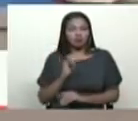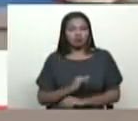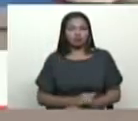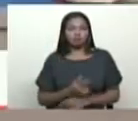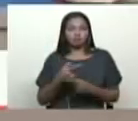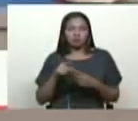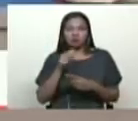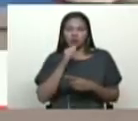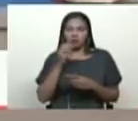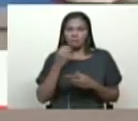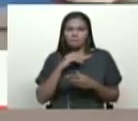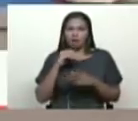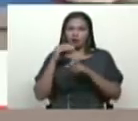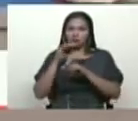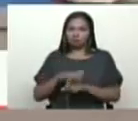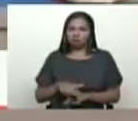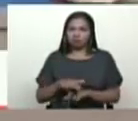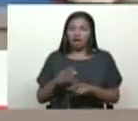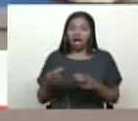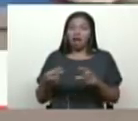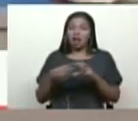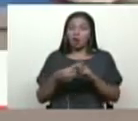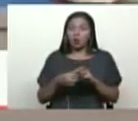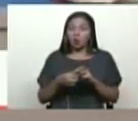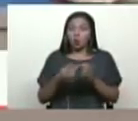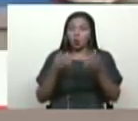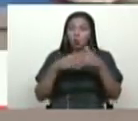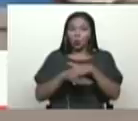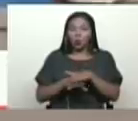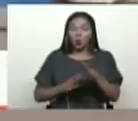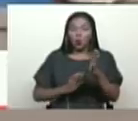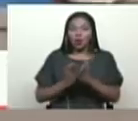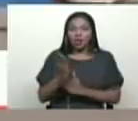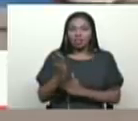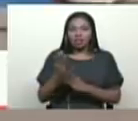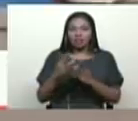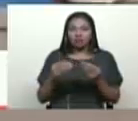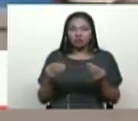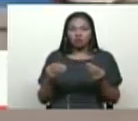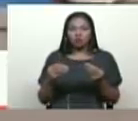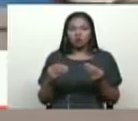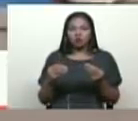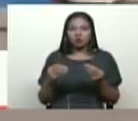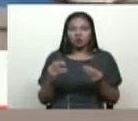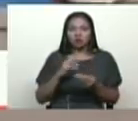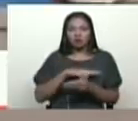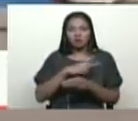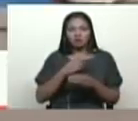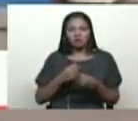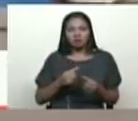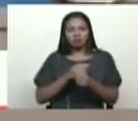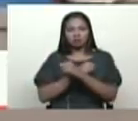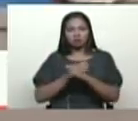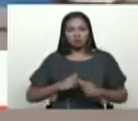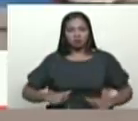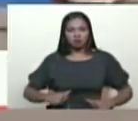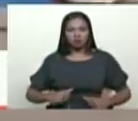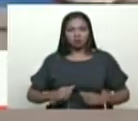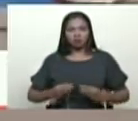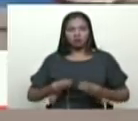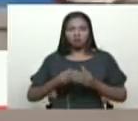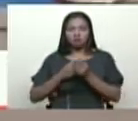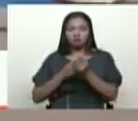Pero ¿quién más los derrotó? La unión, la cohesión, la lealtad monolítica de la Fuerza Armada Nacional Bolivariana a mi